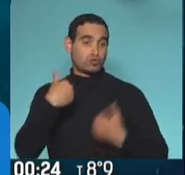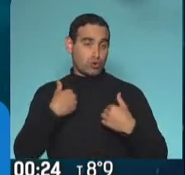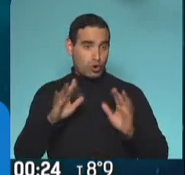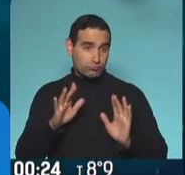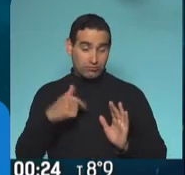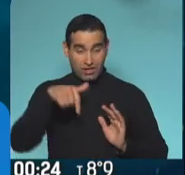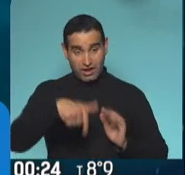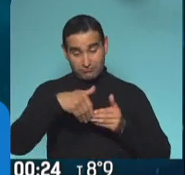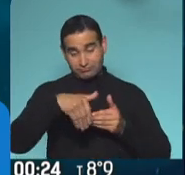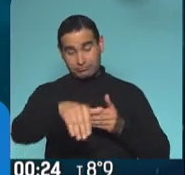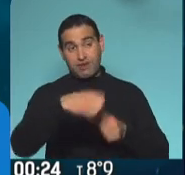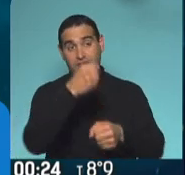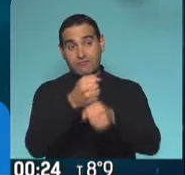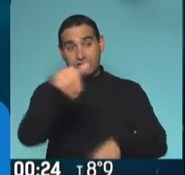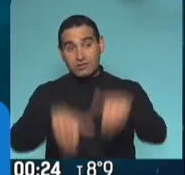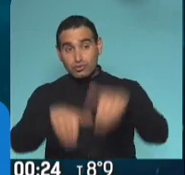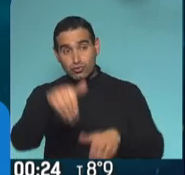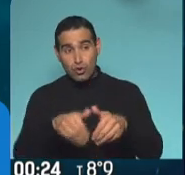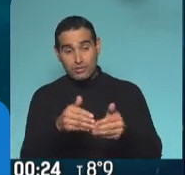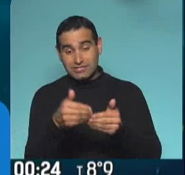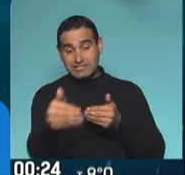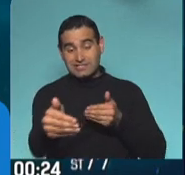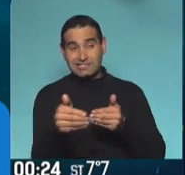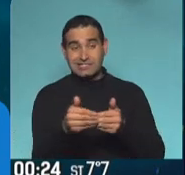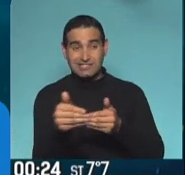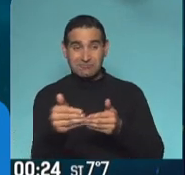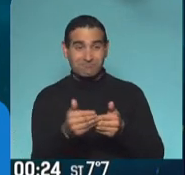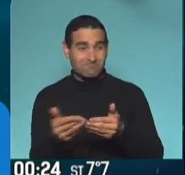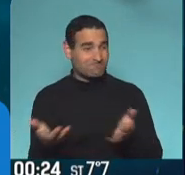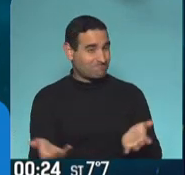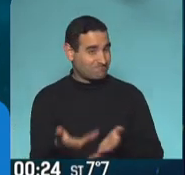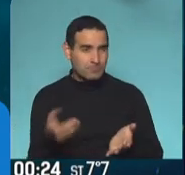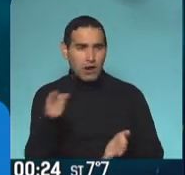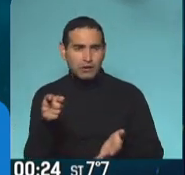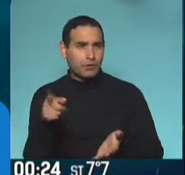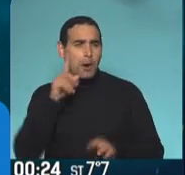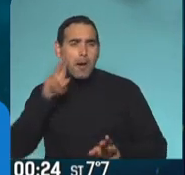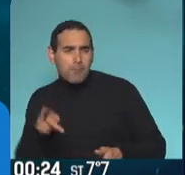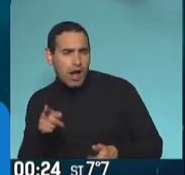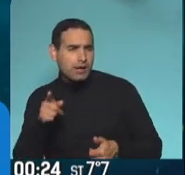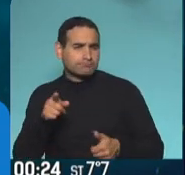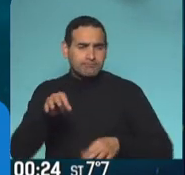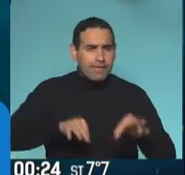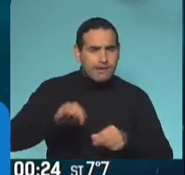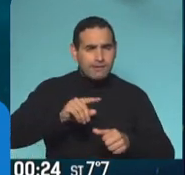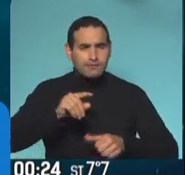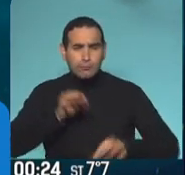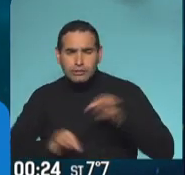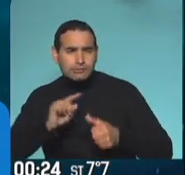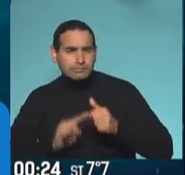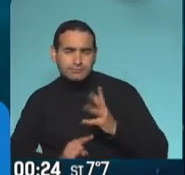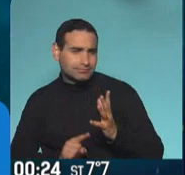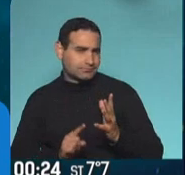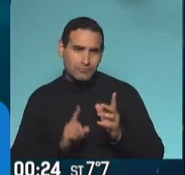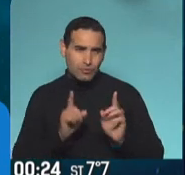que nos queda hasta las elecciones el tiempo digamos hagan lo que hagan no no va a ser suficiente o sea hay